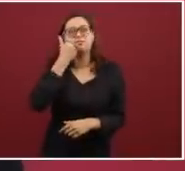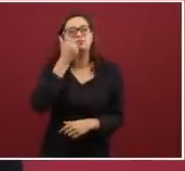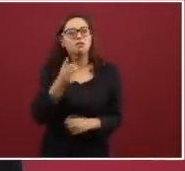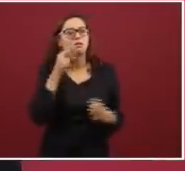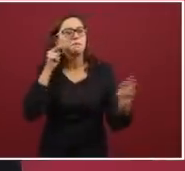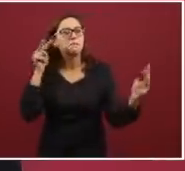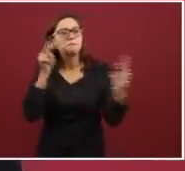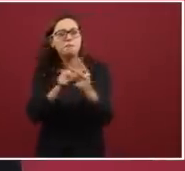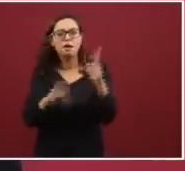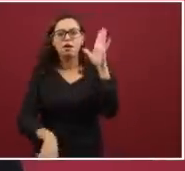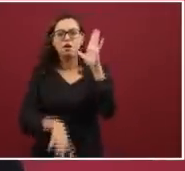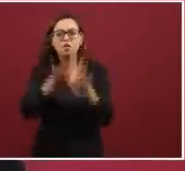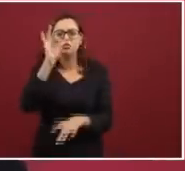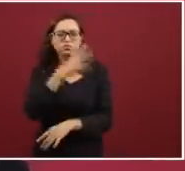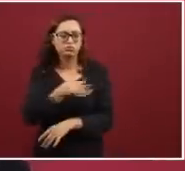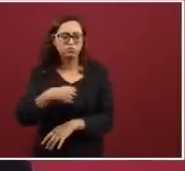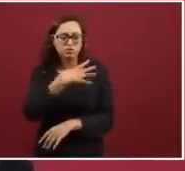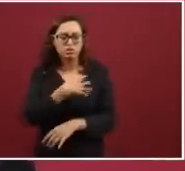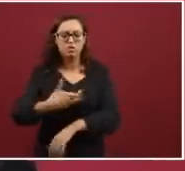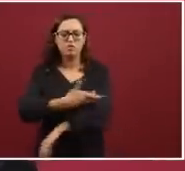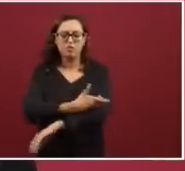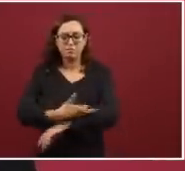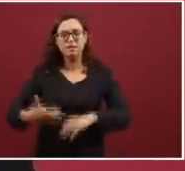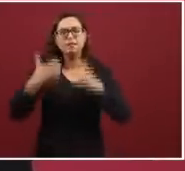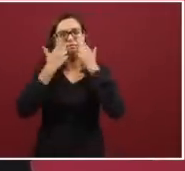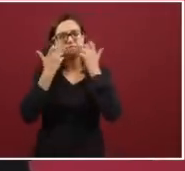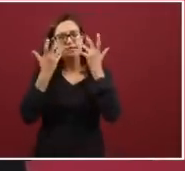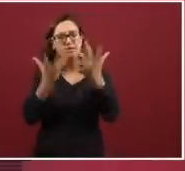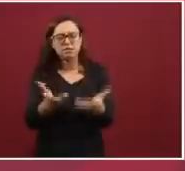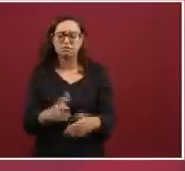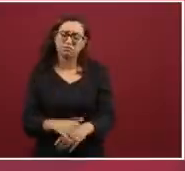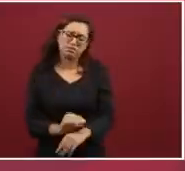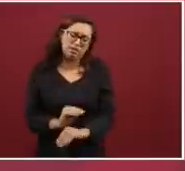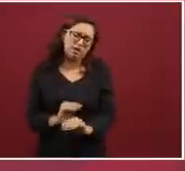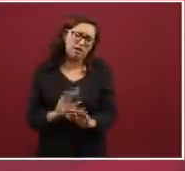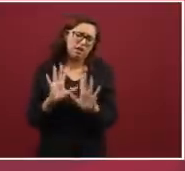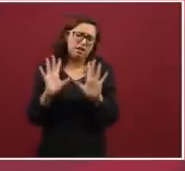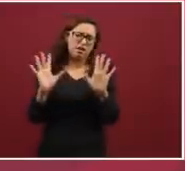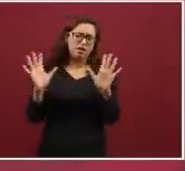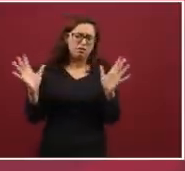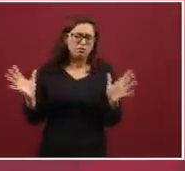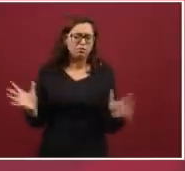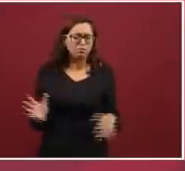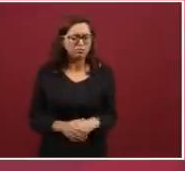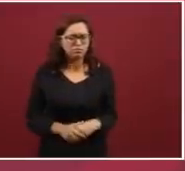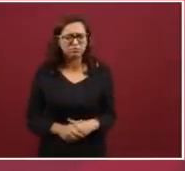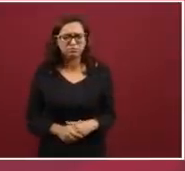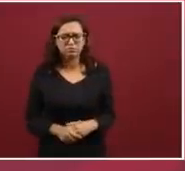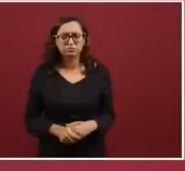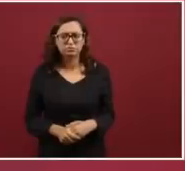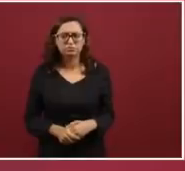hijos o sus familiares. O sea, esto es de lo más